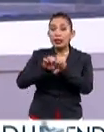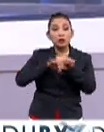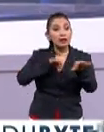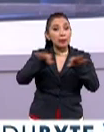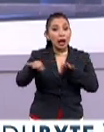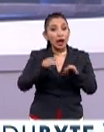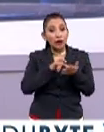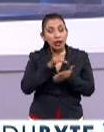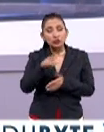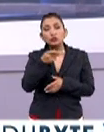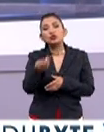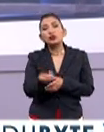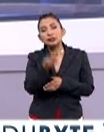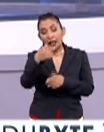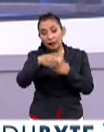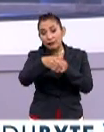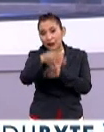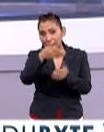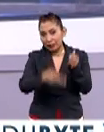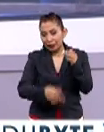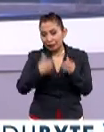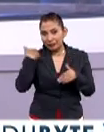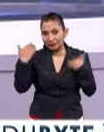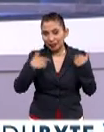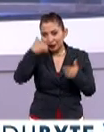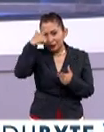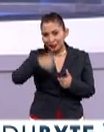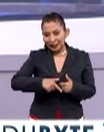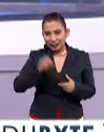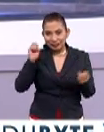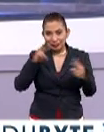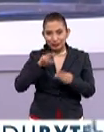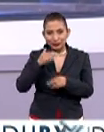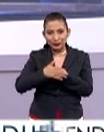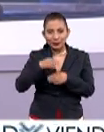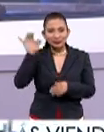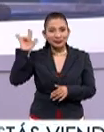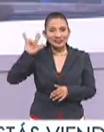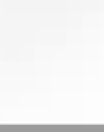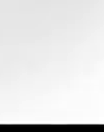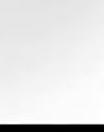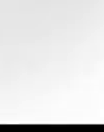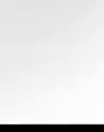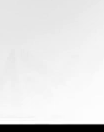de este equipo de trabajo. Que tenga usted lo que resta de ella una aventurosa noche. Hasta la próxima.